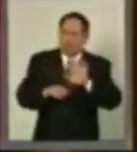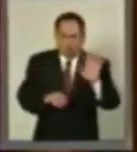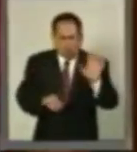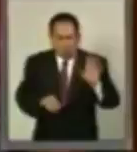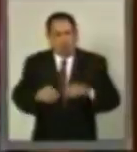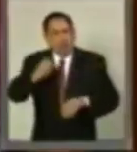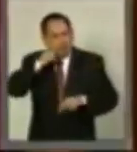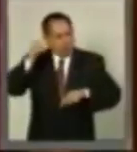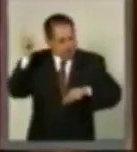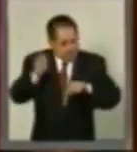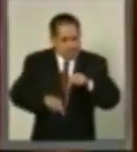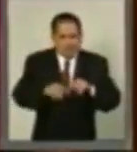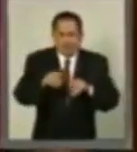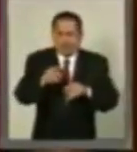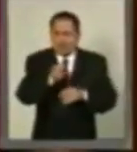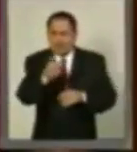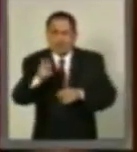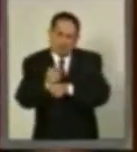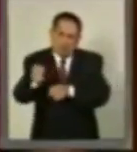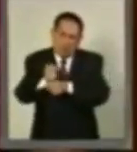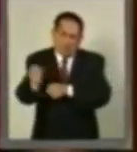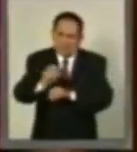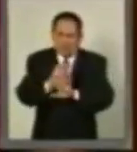para erradicar la violencia.